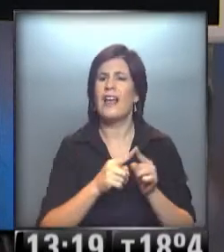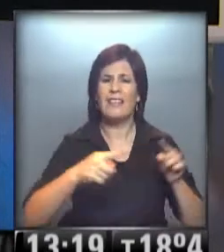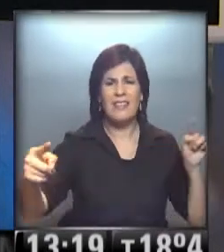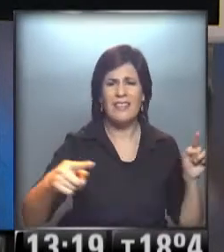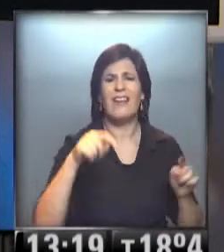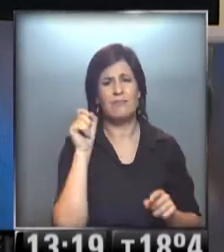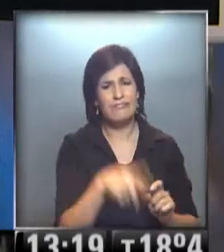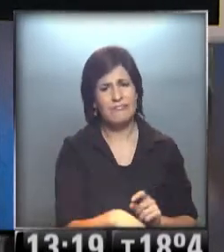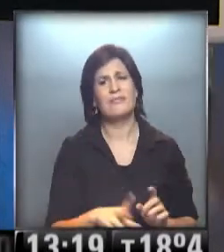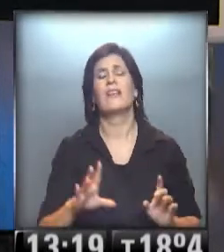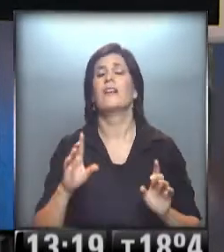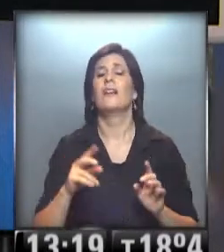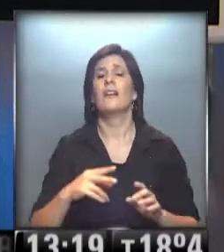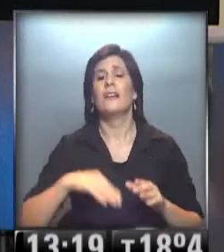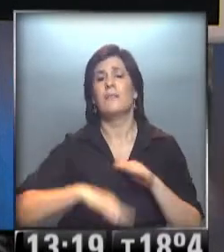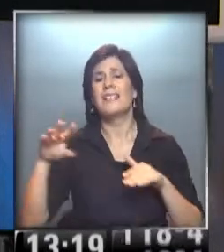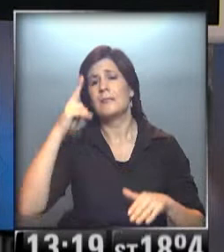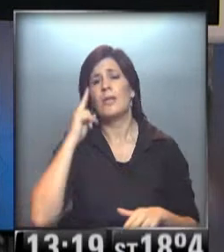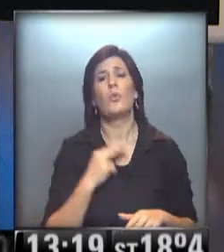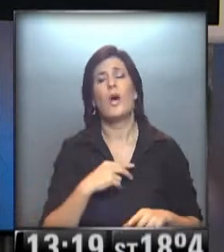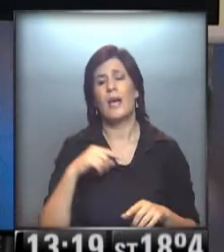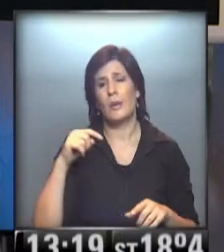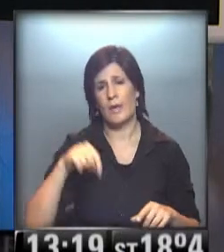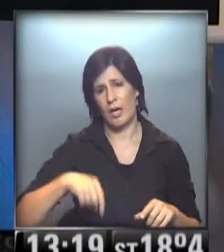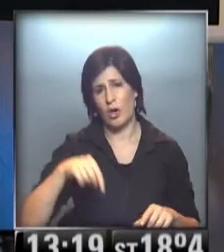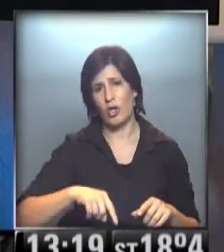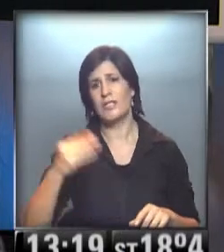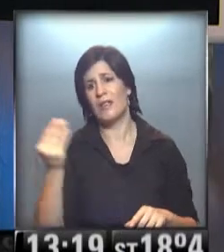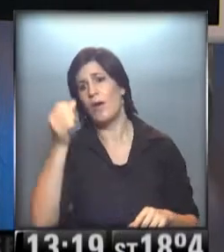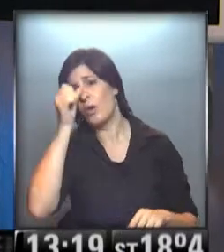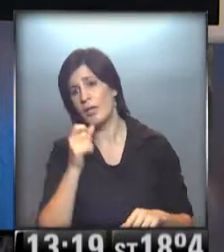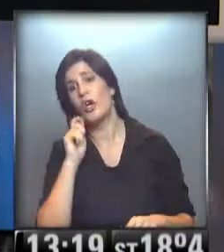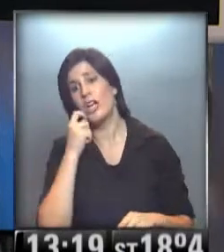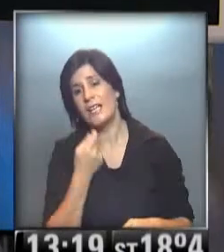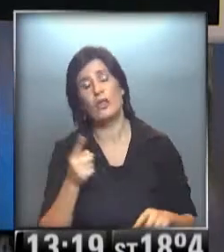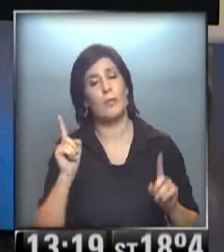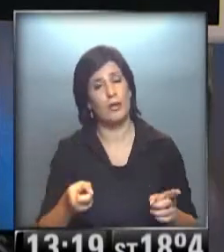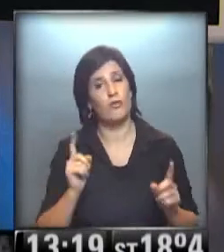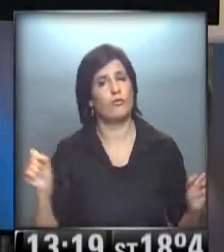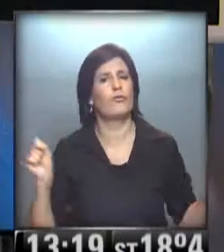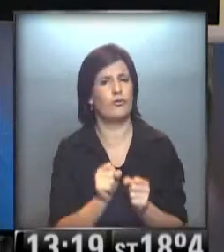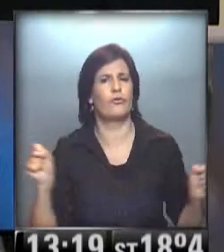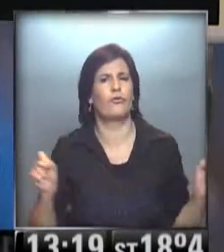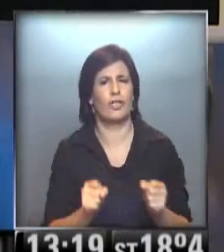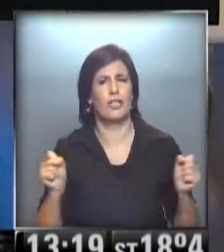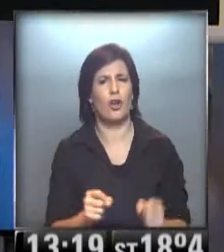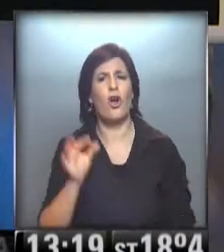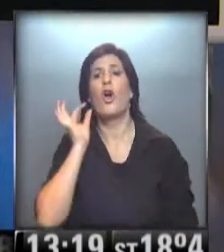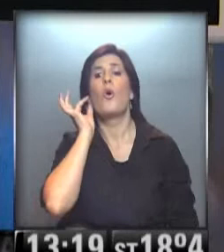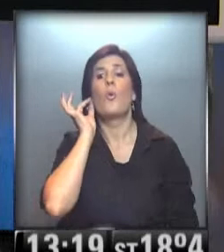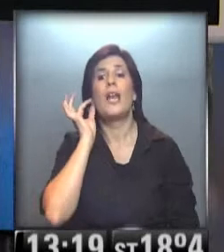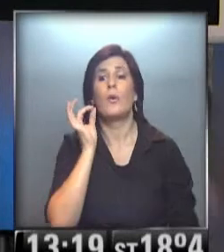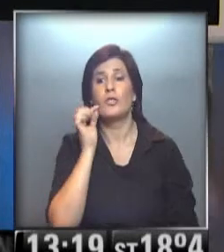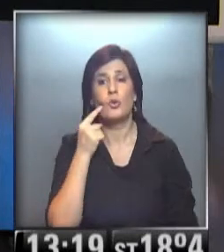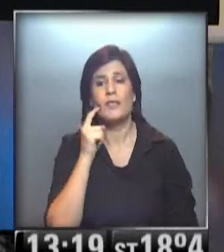9 grados la temperatura máxima en la tarde de hoy. Sábado y domingo, buen tiempo, pero eso sí, seguirá el frío. Y por último, en Gualeguaychú, excelentes